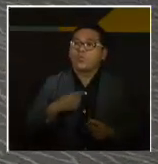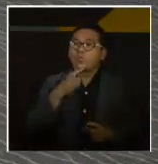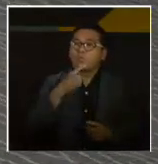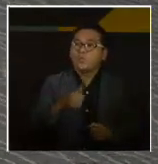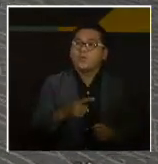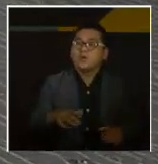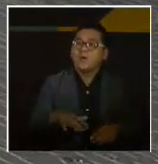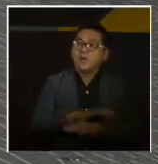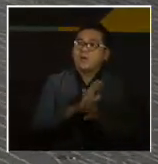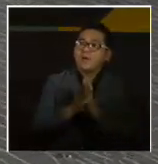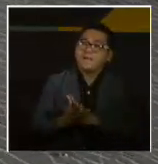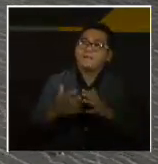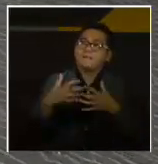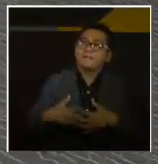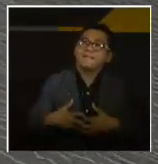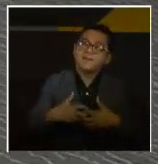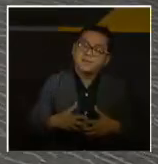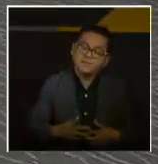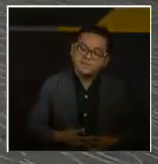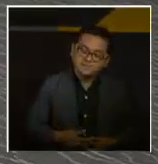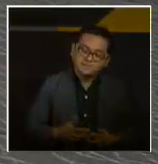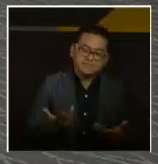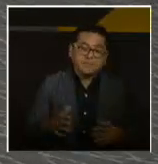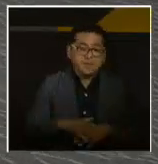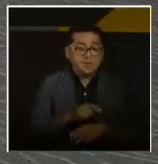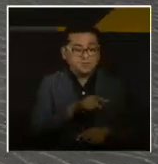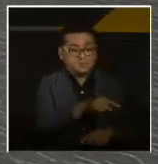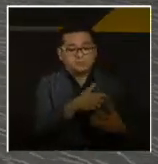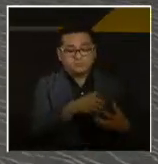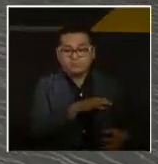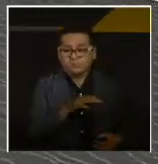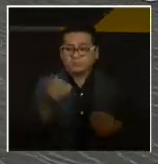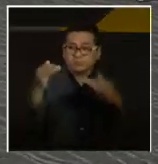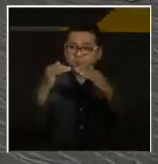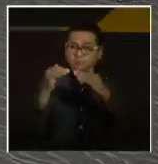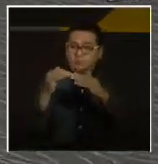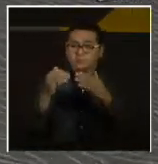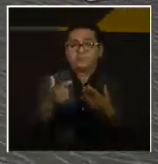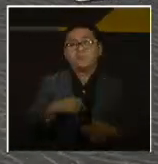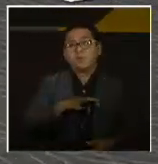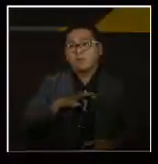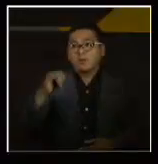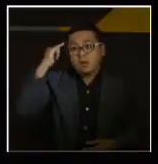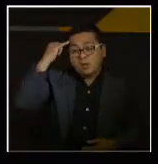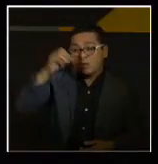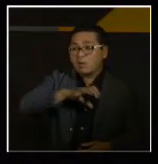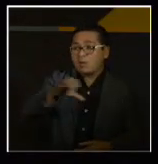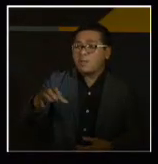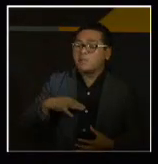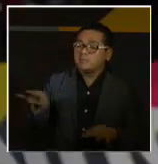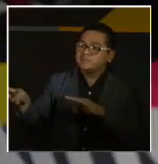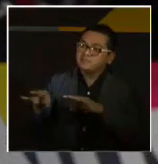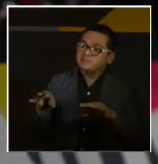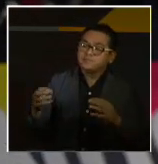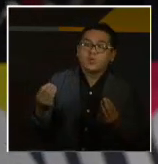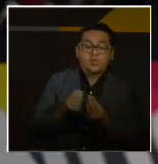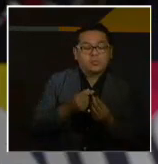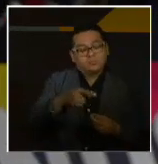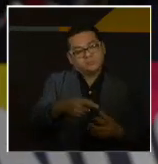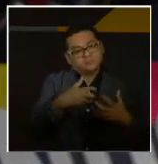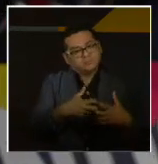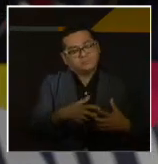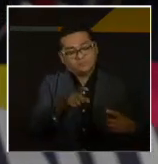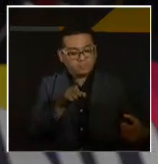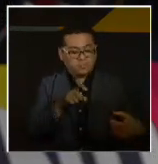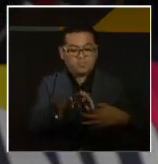que convertirlos en una empresa. En una empresa que pueda tener igualdad de circunstancias para poder trabajar con los